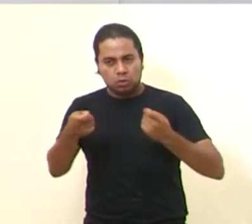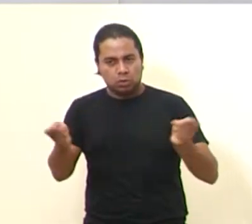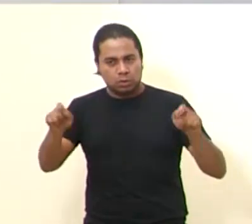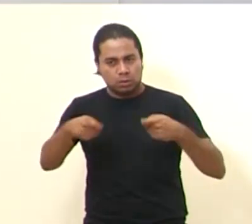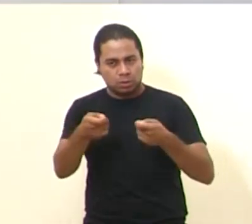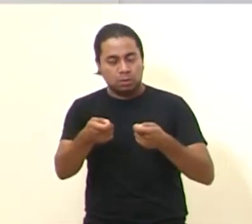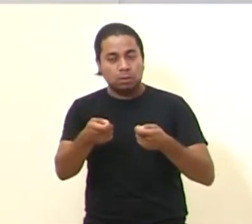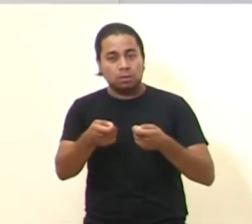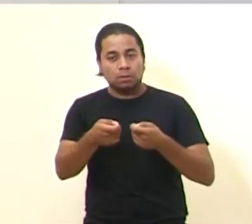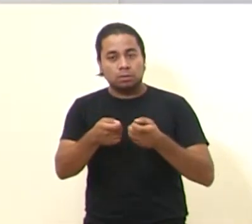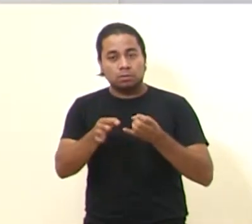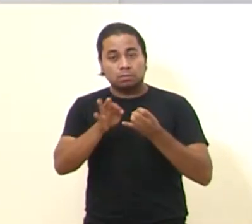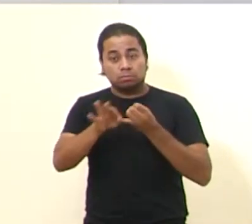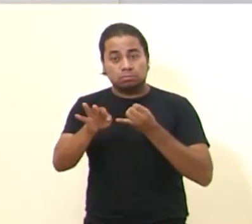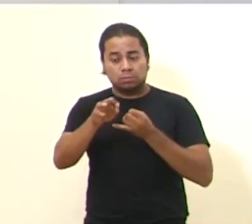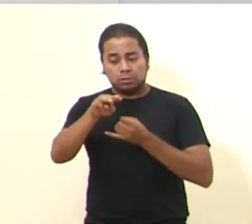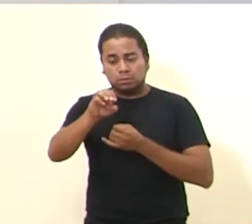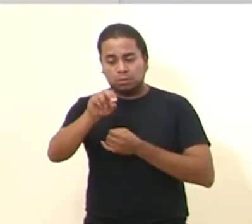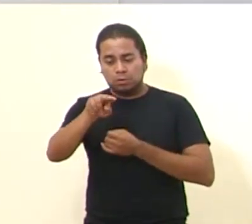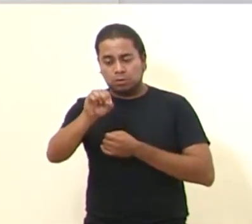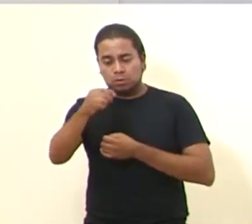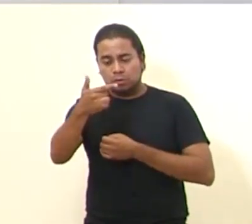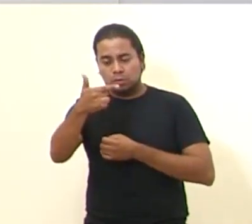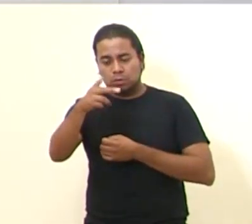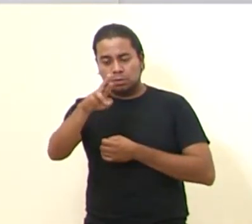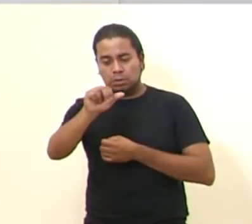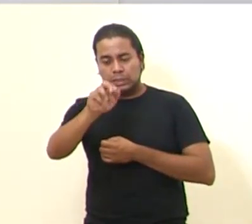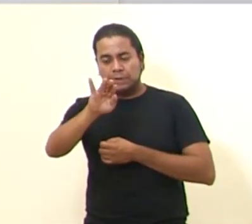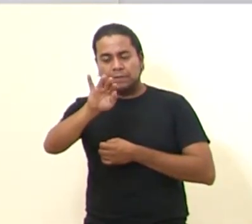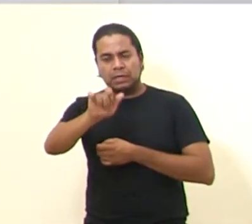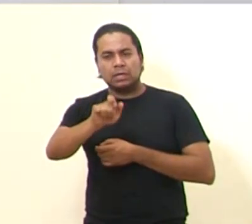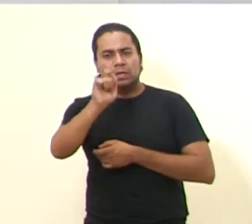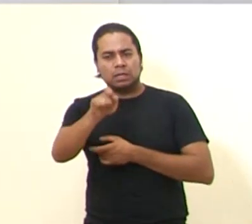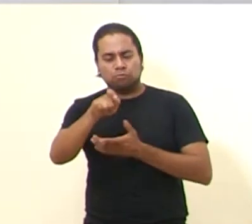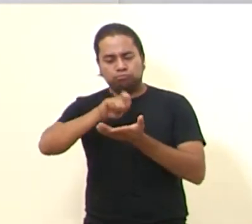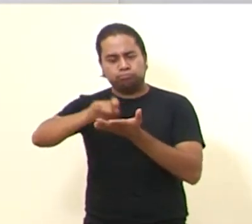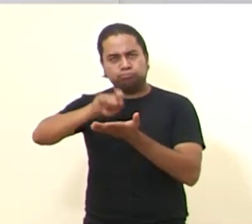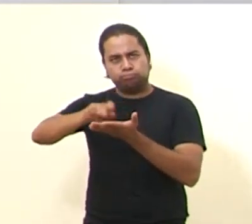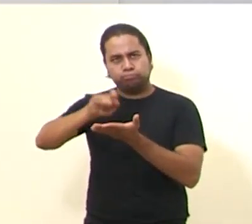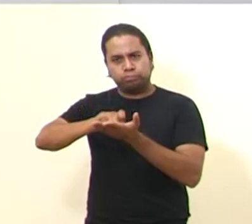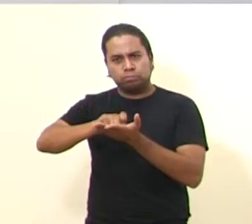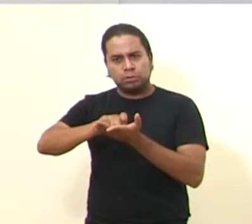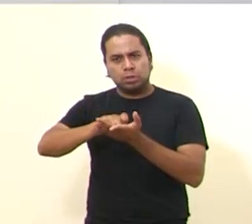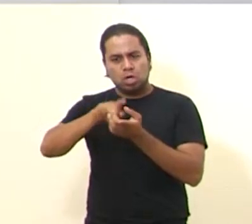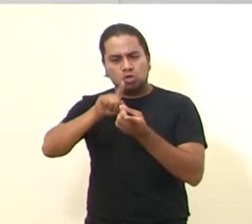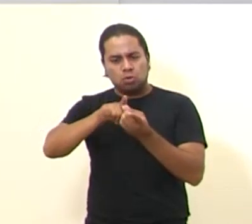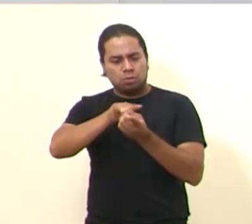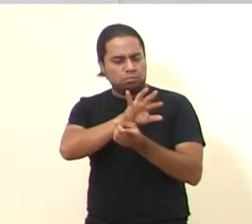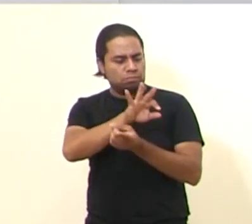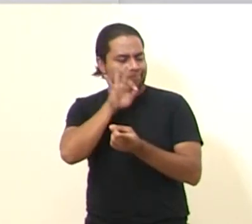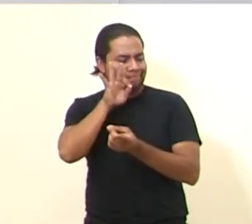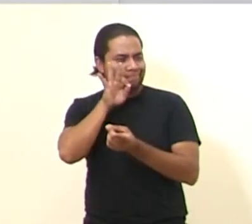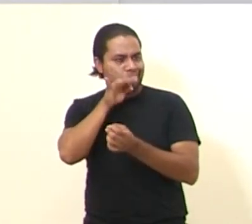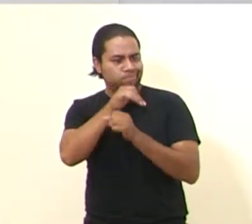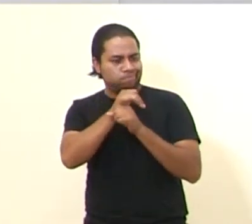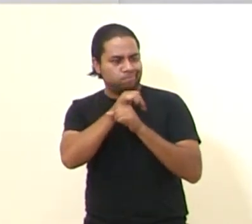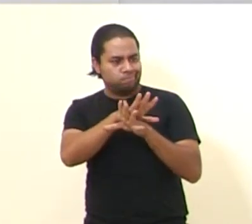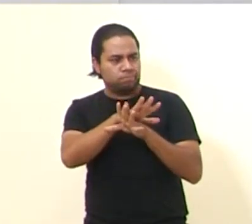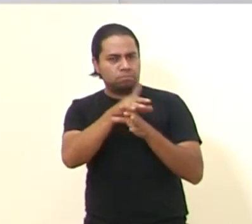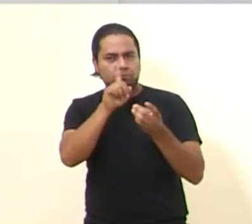Finalmente, en una monografía es muy importante anotar de dónde tomamos este texto. Lo